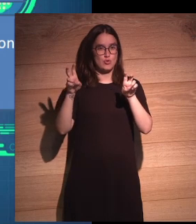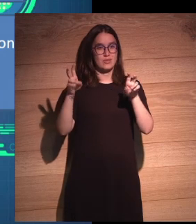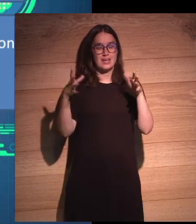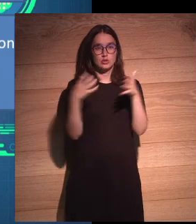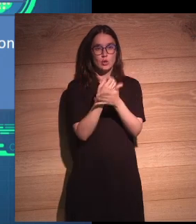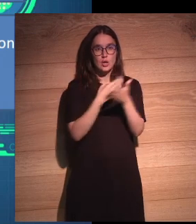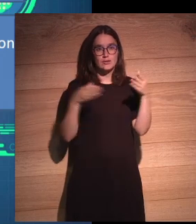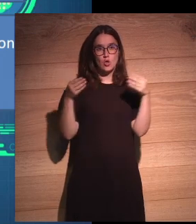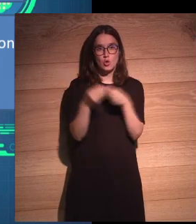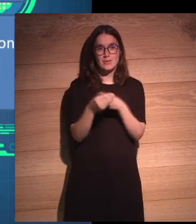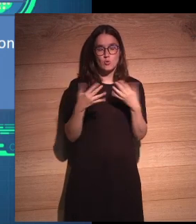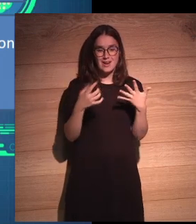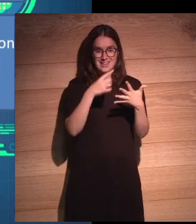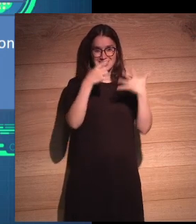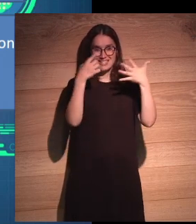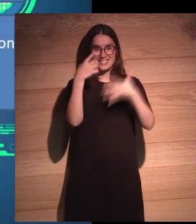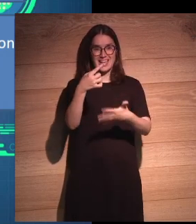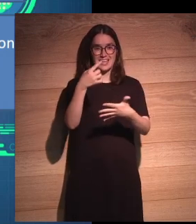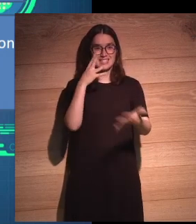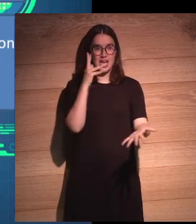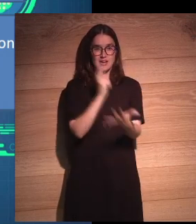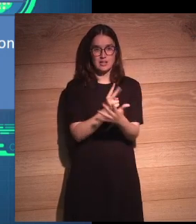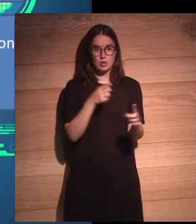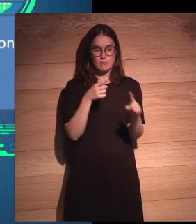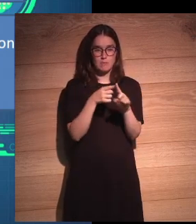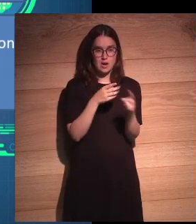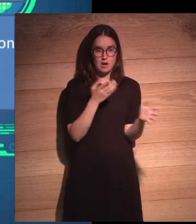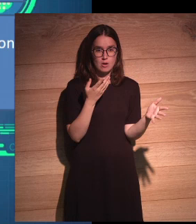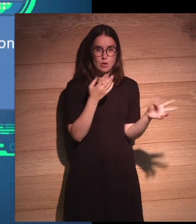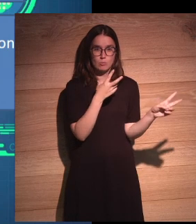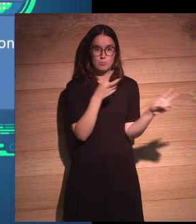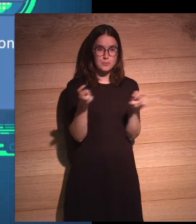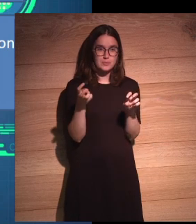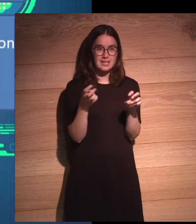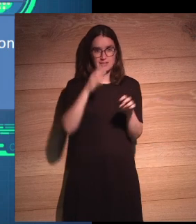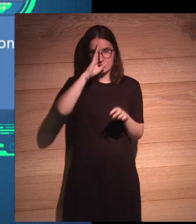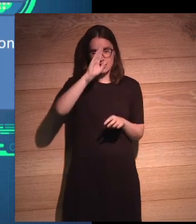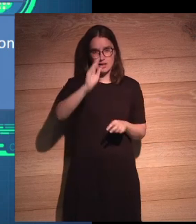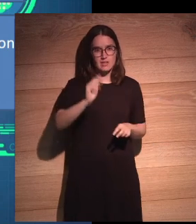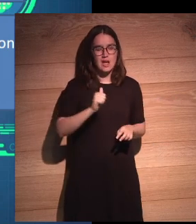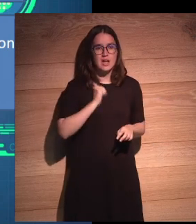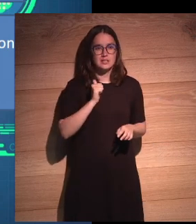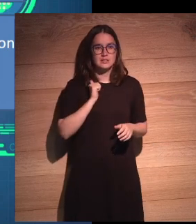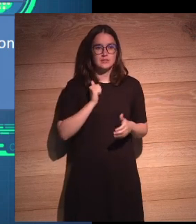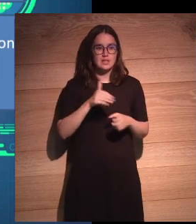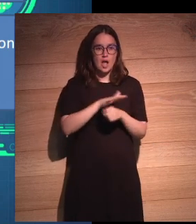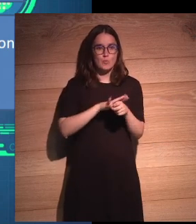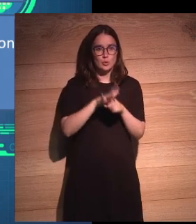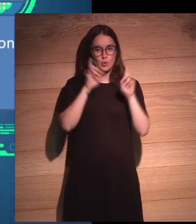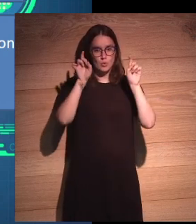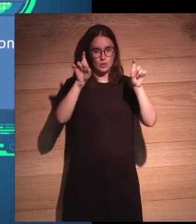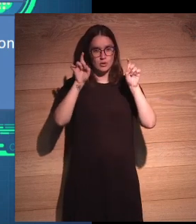de todo el documento, que son los 6 retos para introducir la inteligencia artificial en la